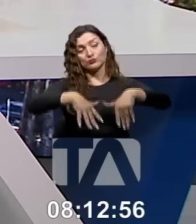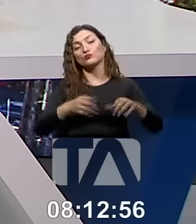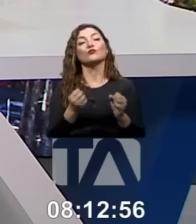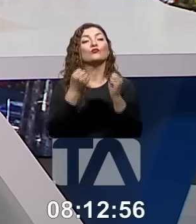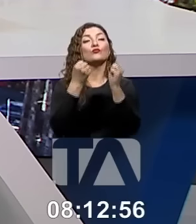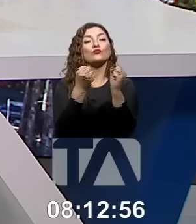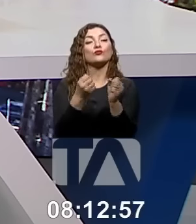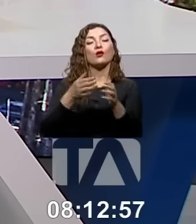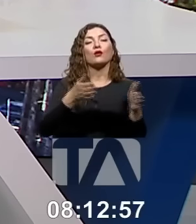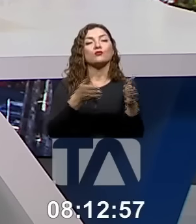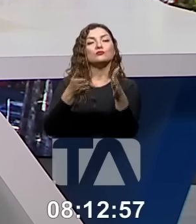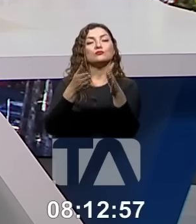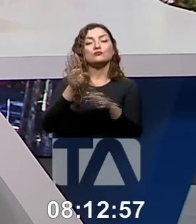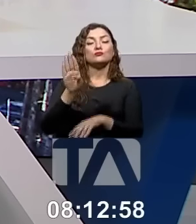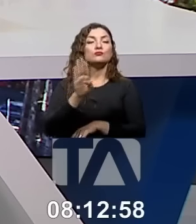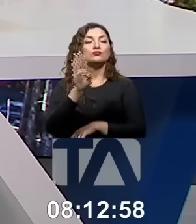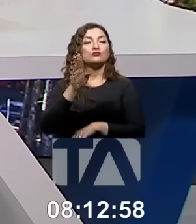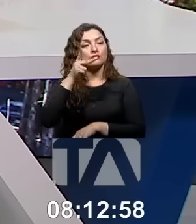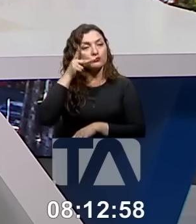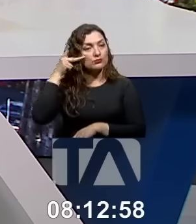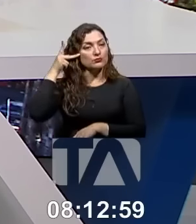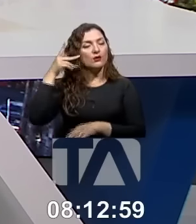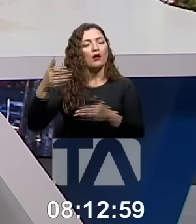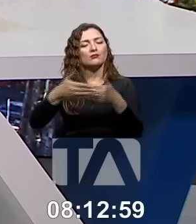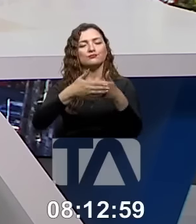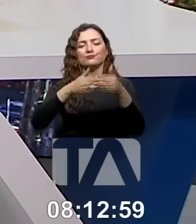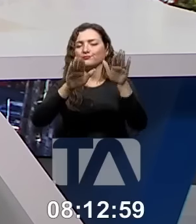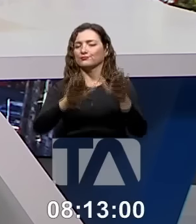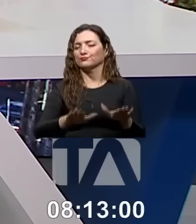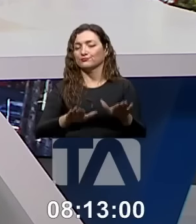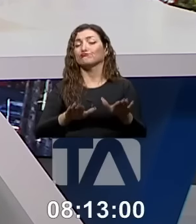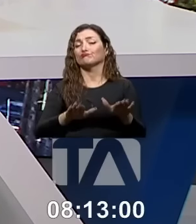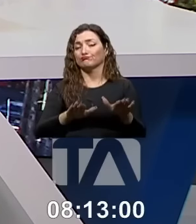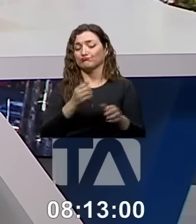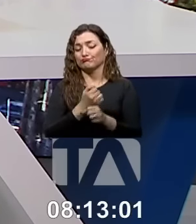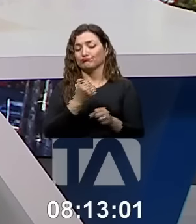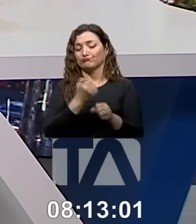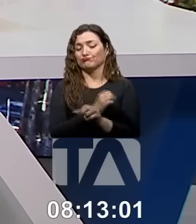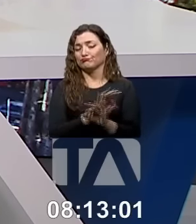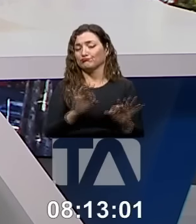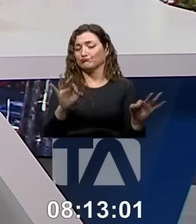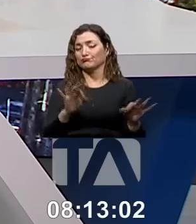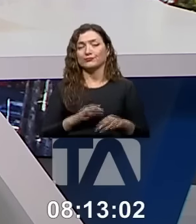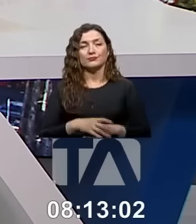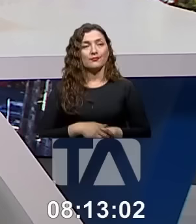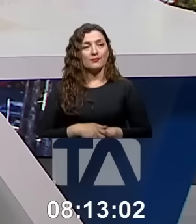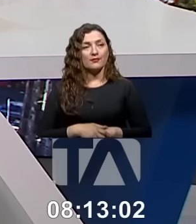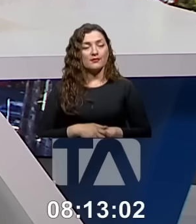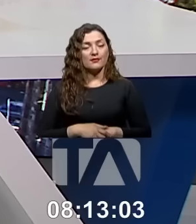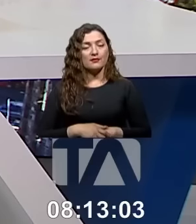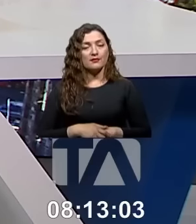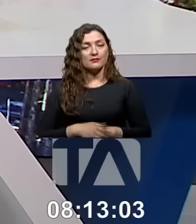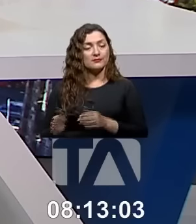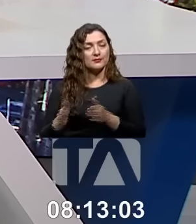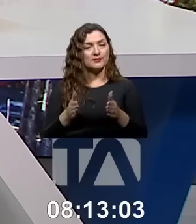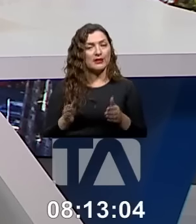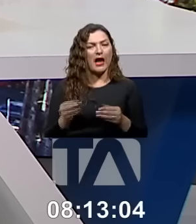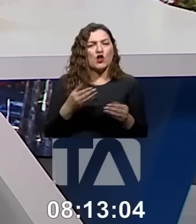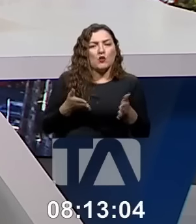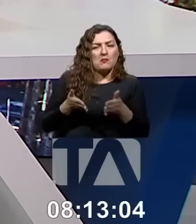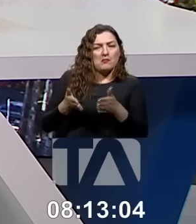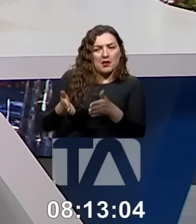ejemplo, la vía Baños Puyo se va a mantener cerrada mientras avanzan las labores de limpieza. Y justamente adicional a esta ruta, 10